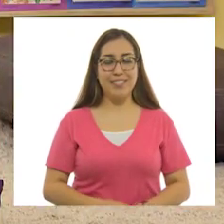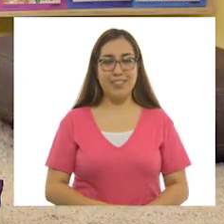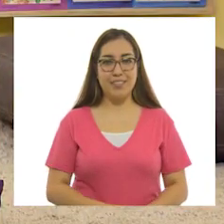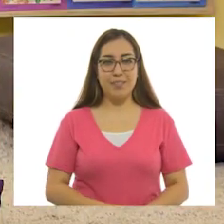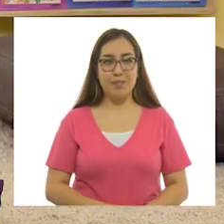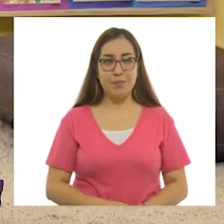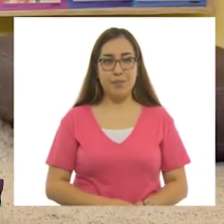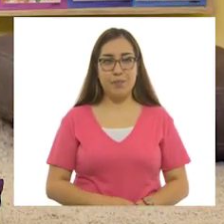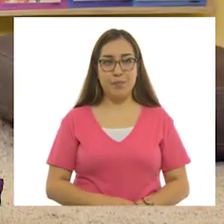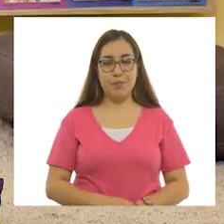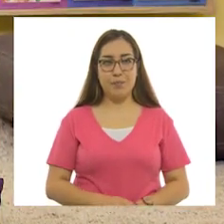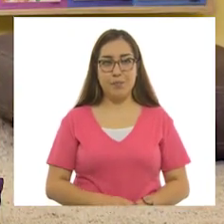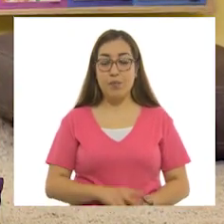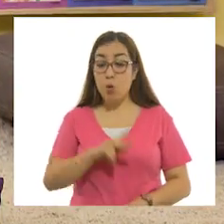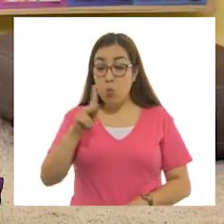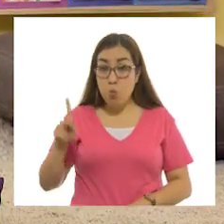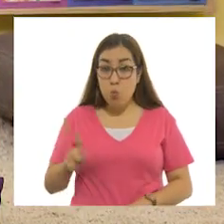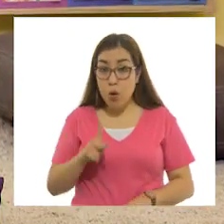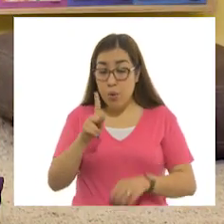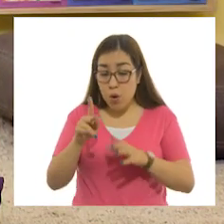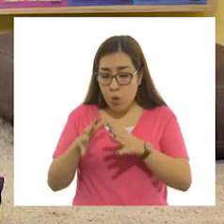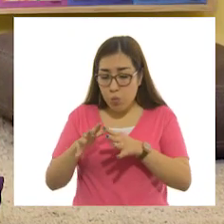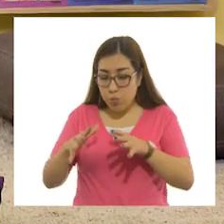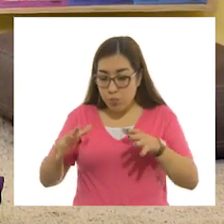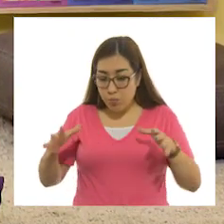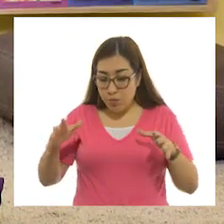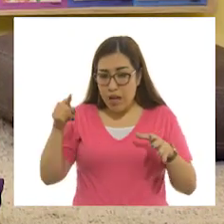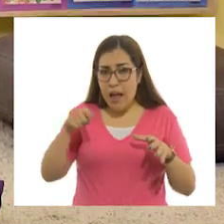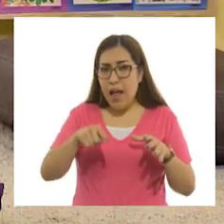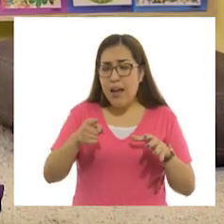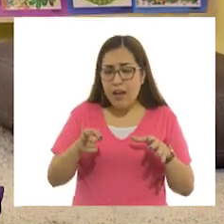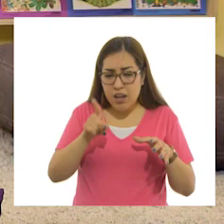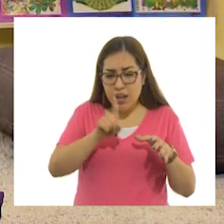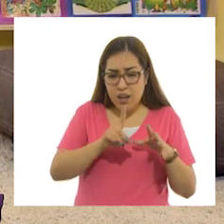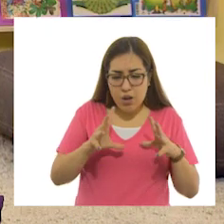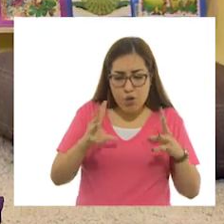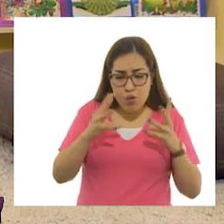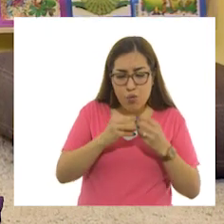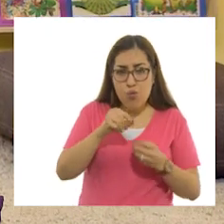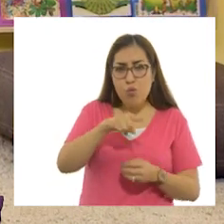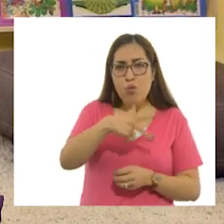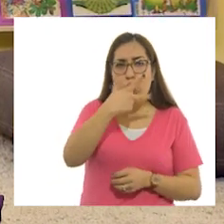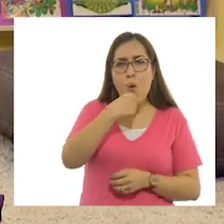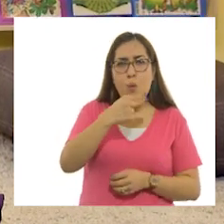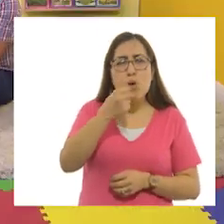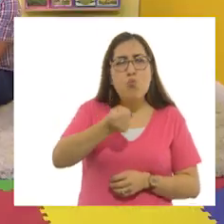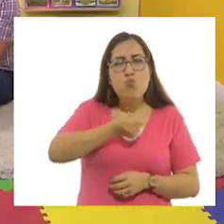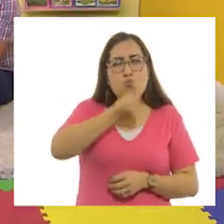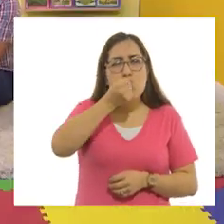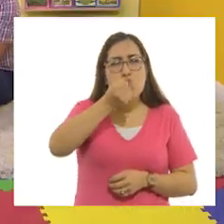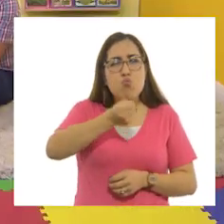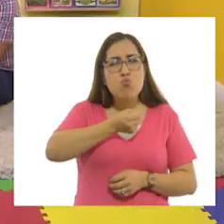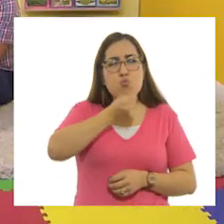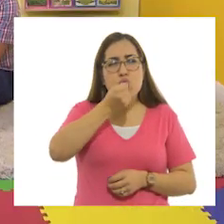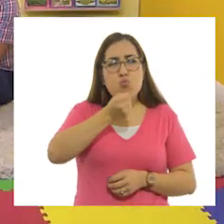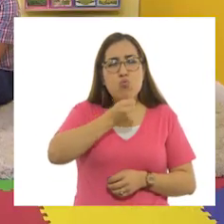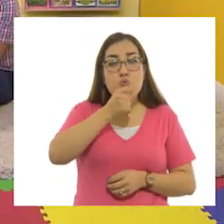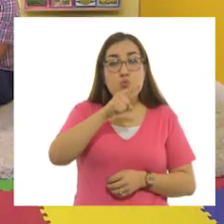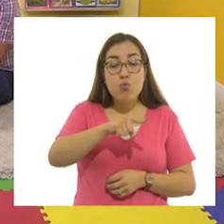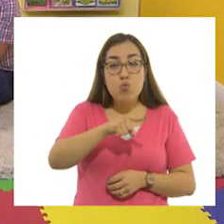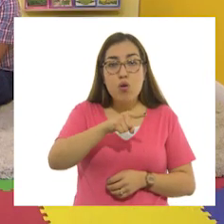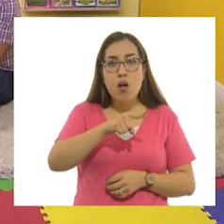a la orilla de un pueblo lacandón vivía el anciano que guardaba los secretos de la selva algunos de ellos